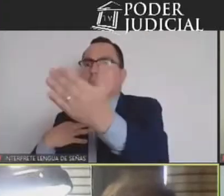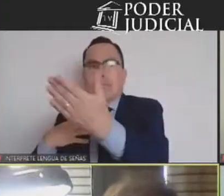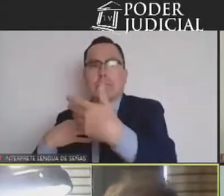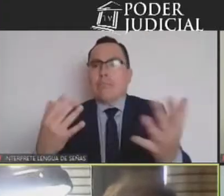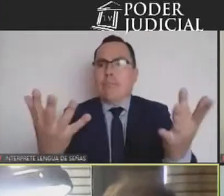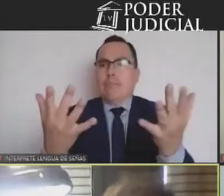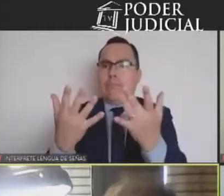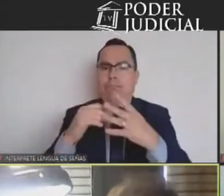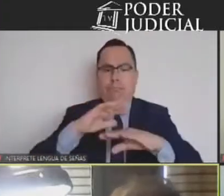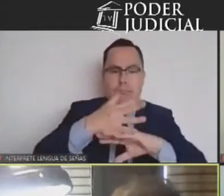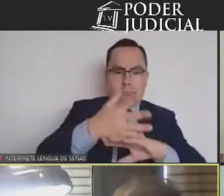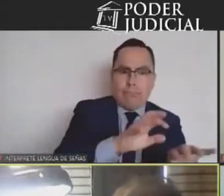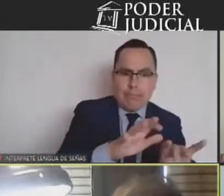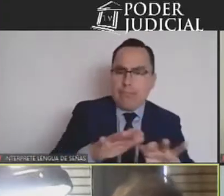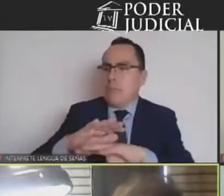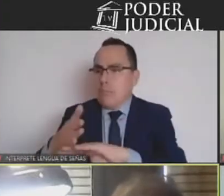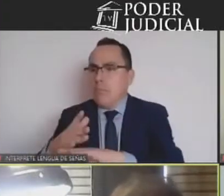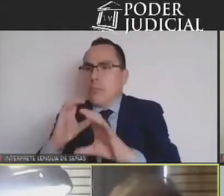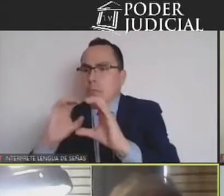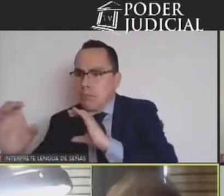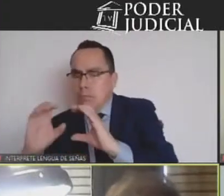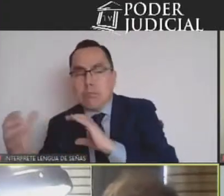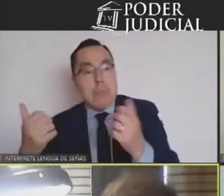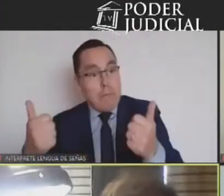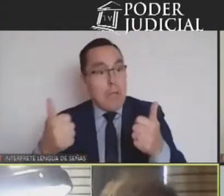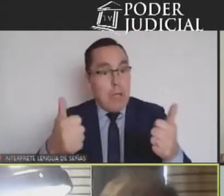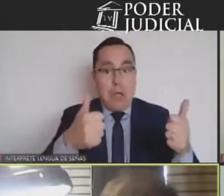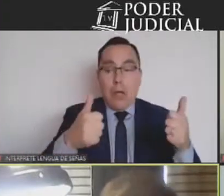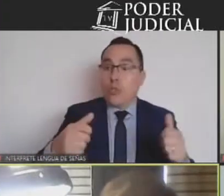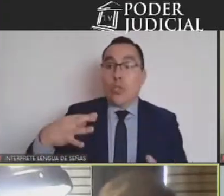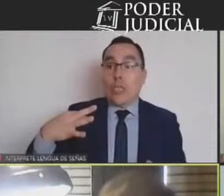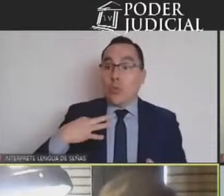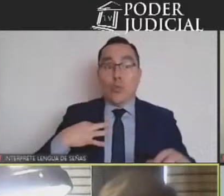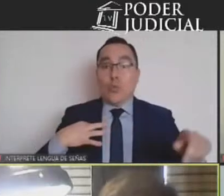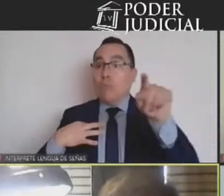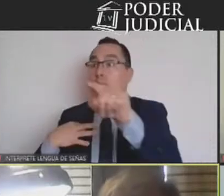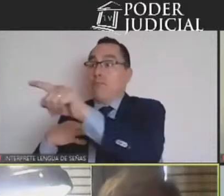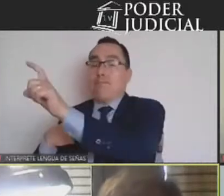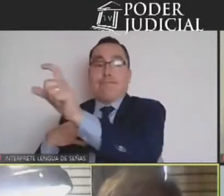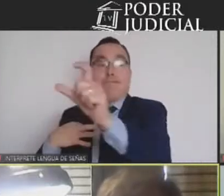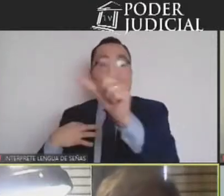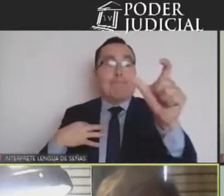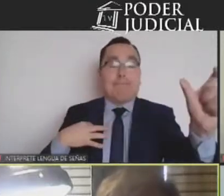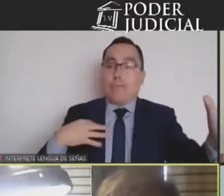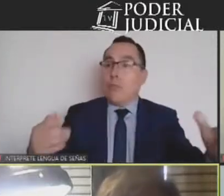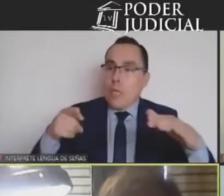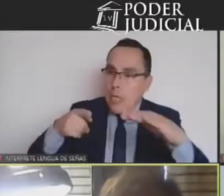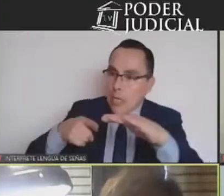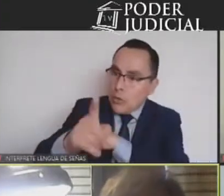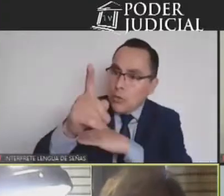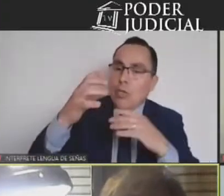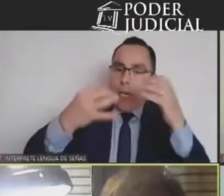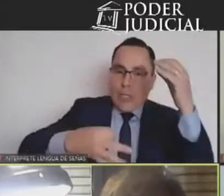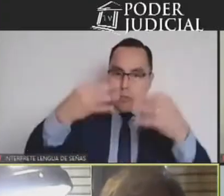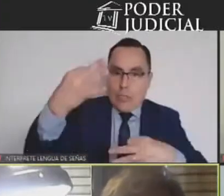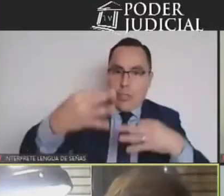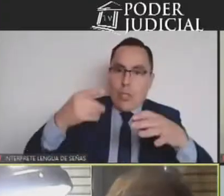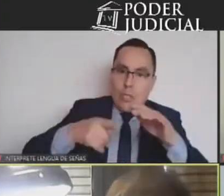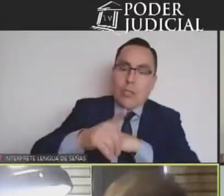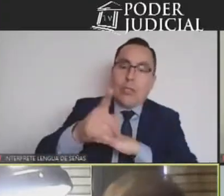canales, puentes, etcétera, para que la ciudadanía pueda ya acceder a la justicia, pueda